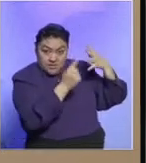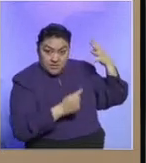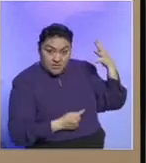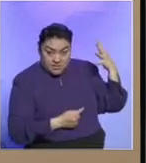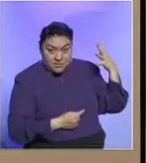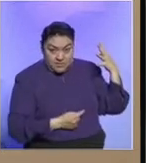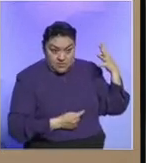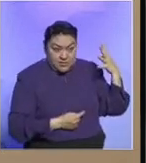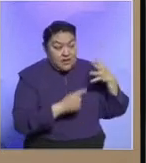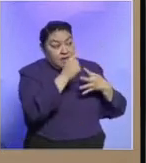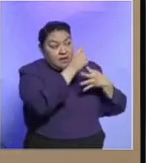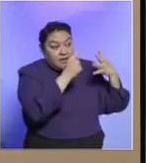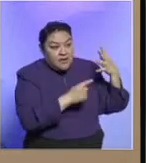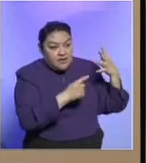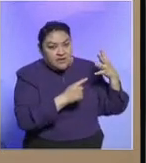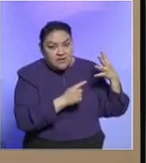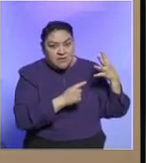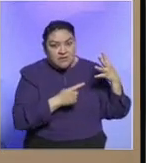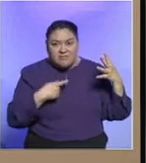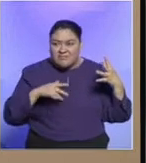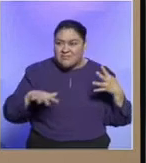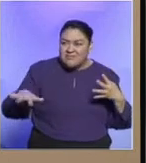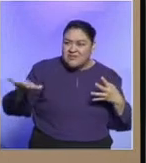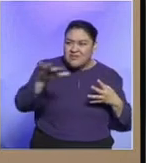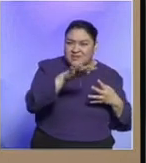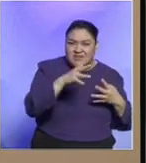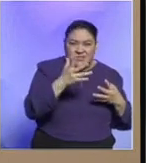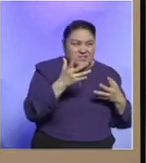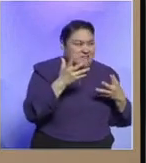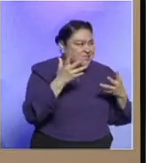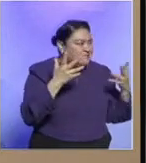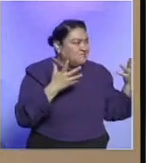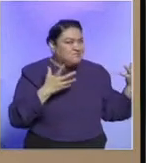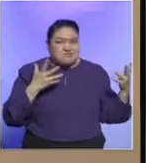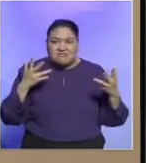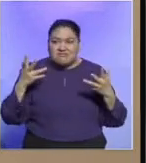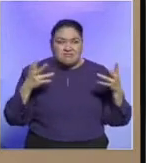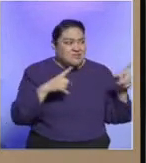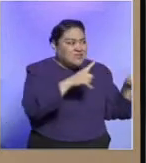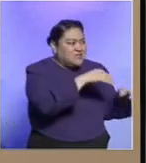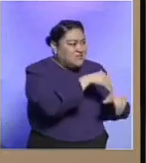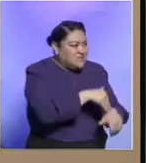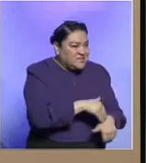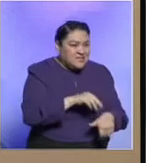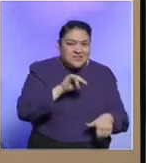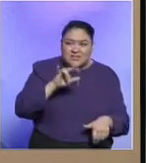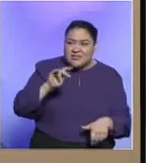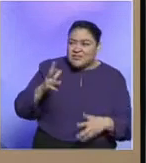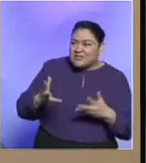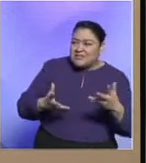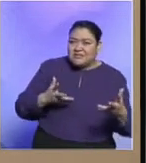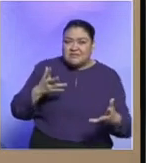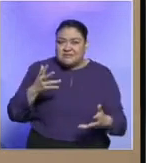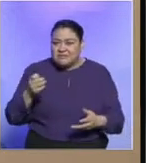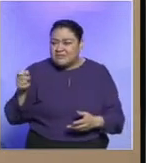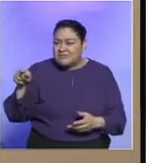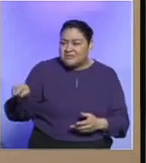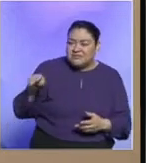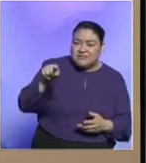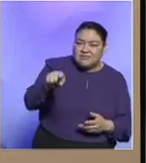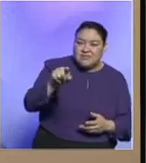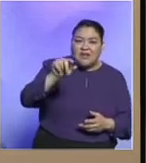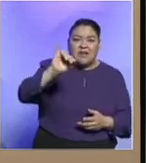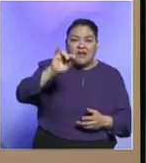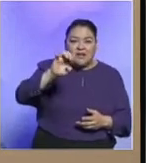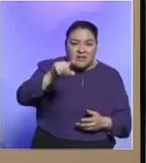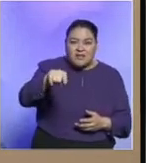referido ha generado ciertamente incertidumbre en los operadores de la reforma constitucional